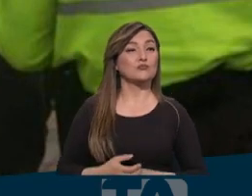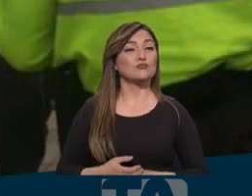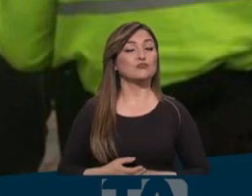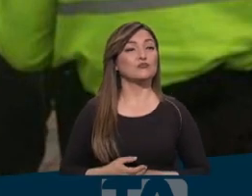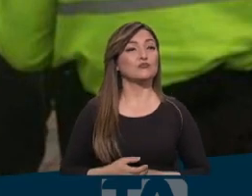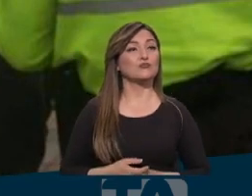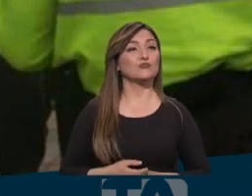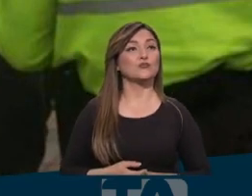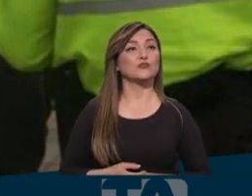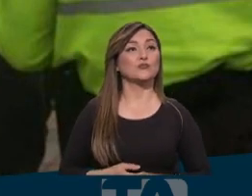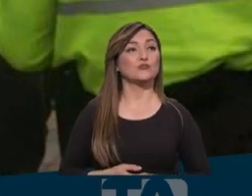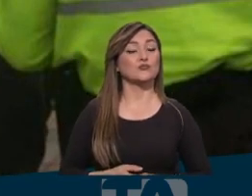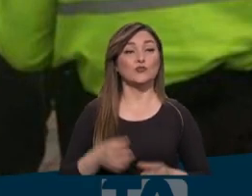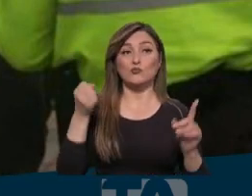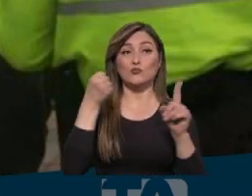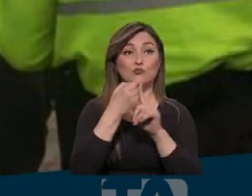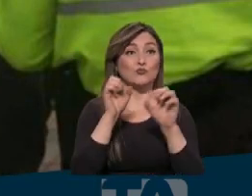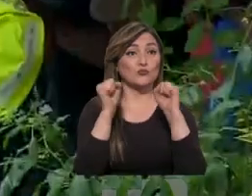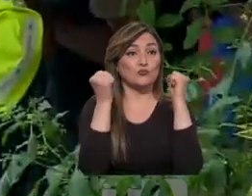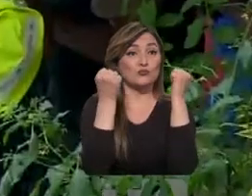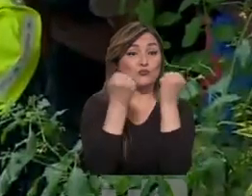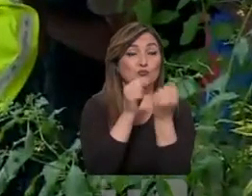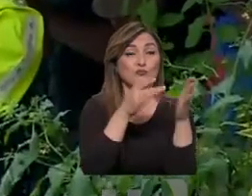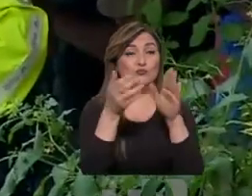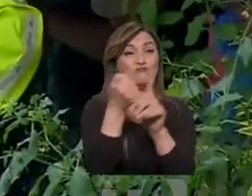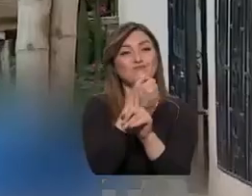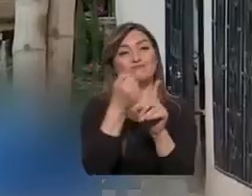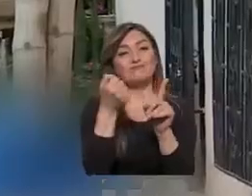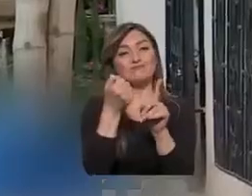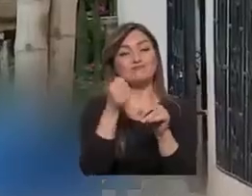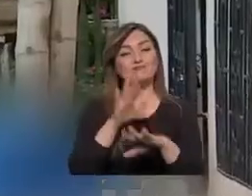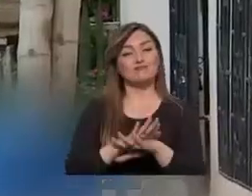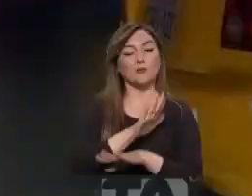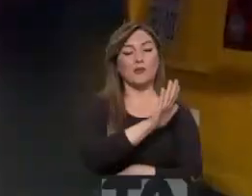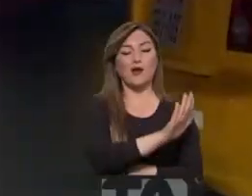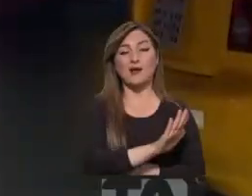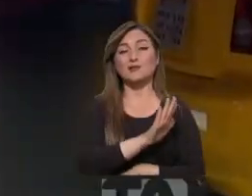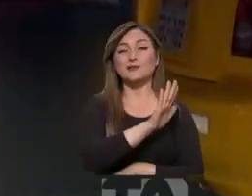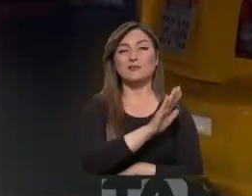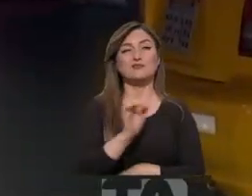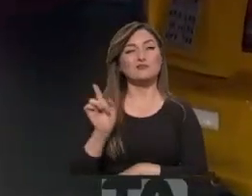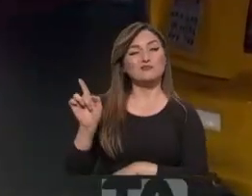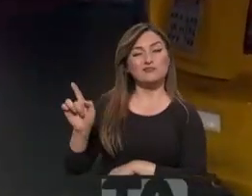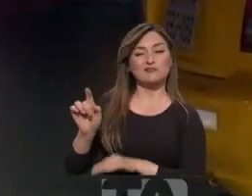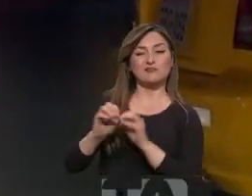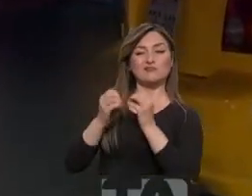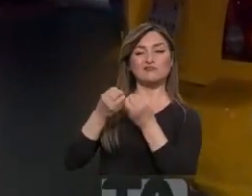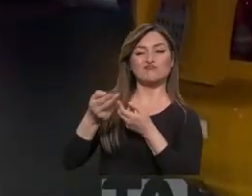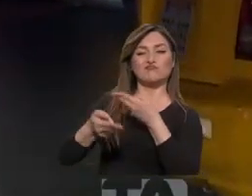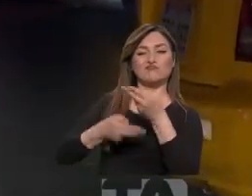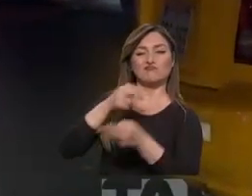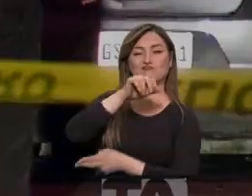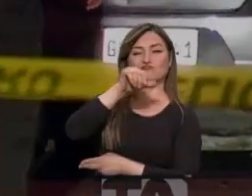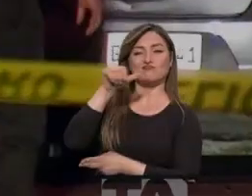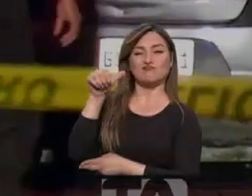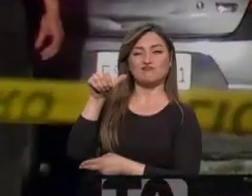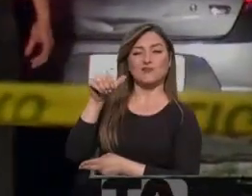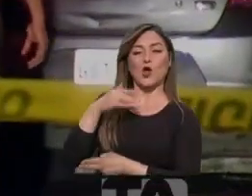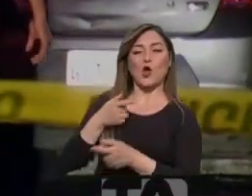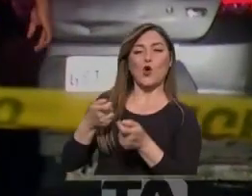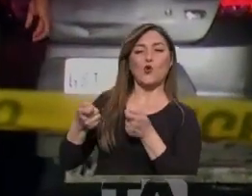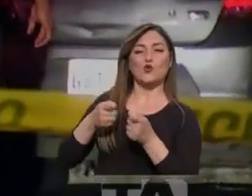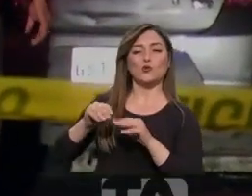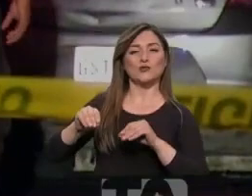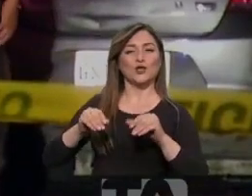Esteros, donde se generan delitos de impacto social como las muertes violentas por ajustes de cuentas atribuidas a organizaciones delictivas que se disputan el control